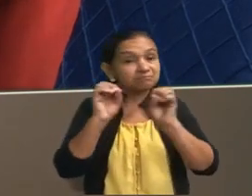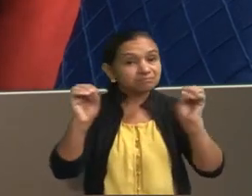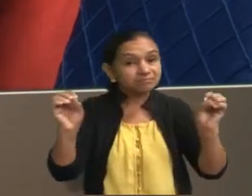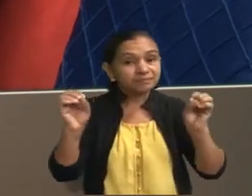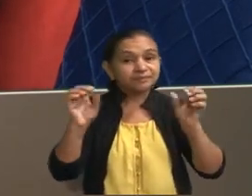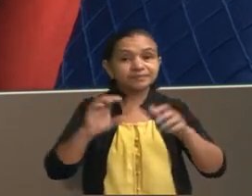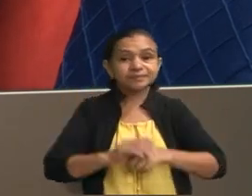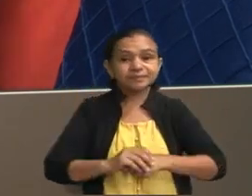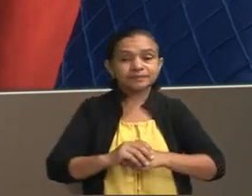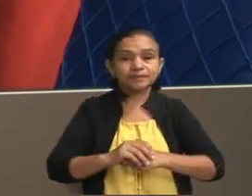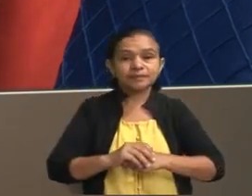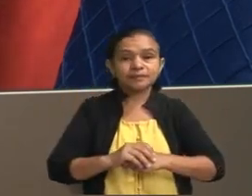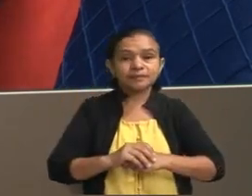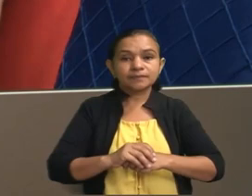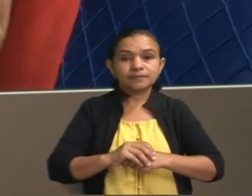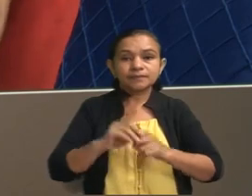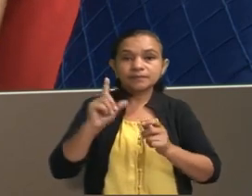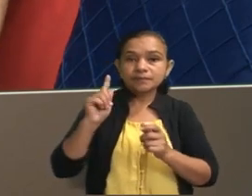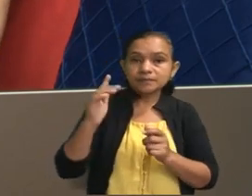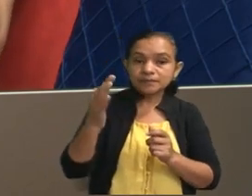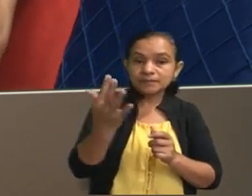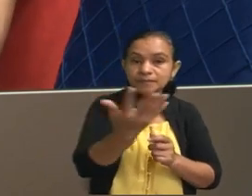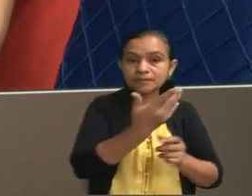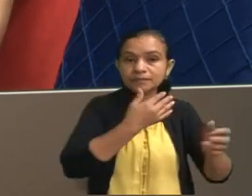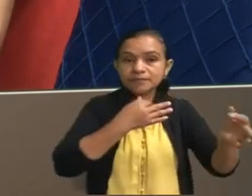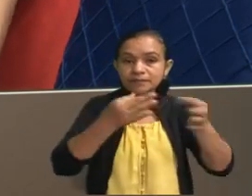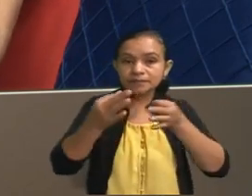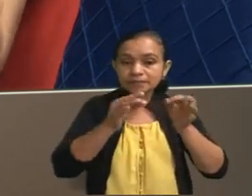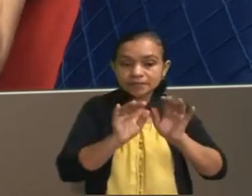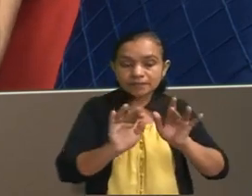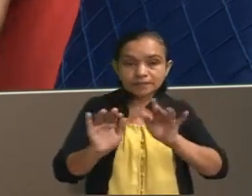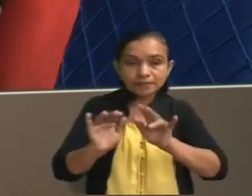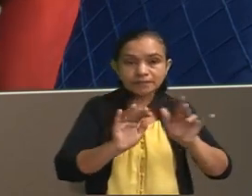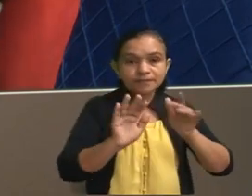Entonces, todo eso describimos y después